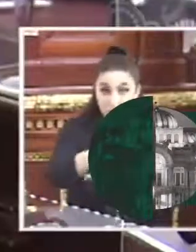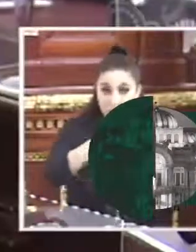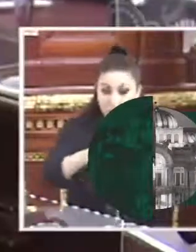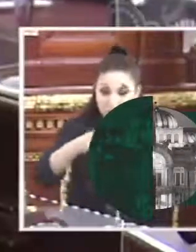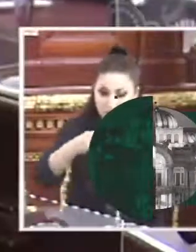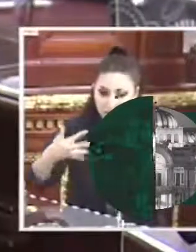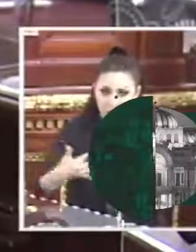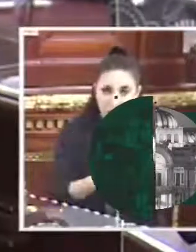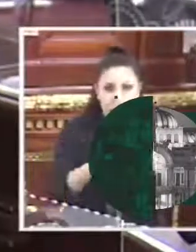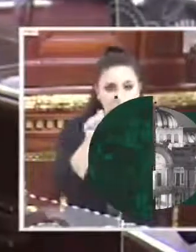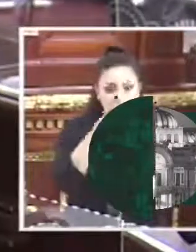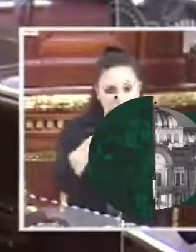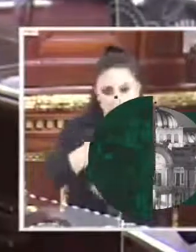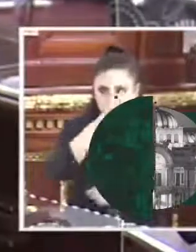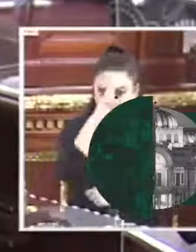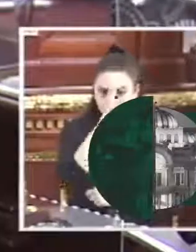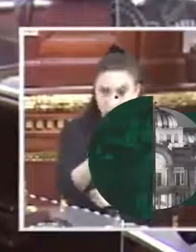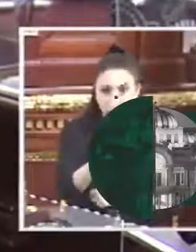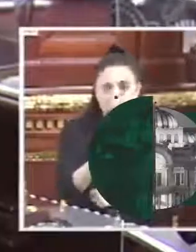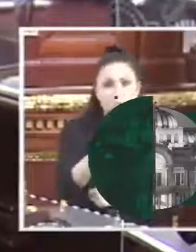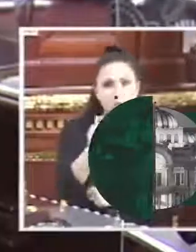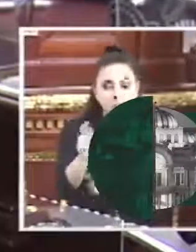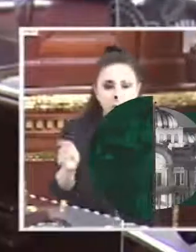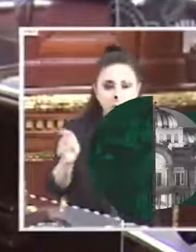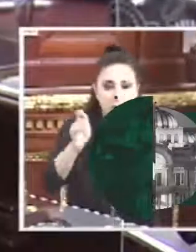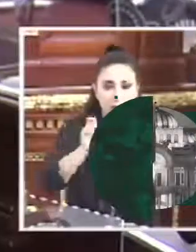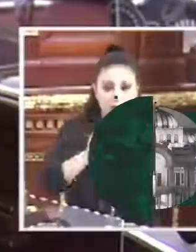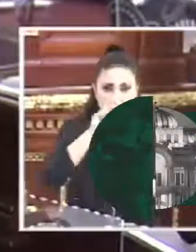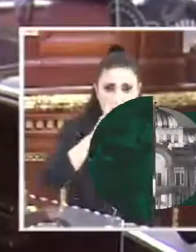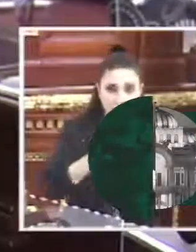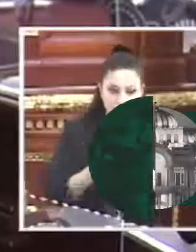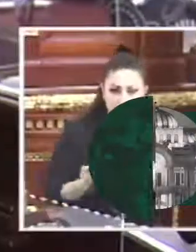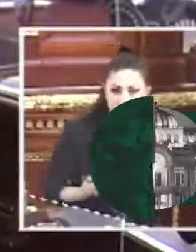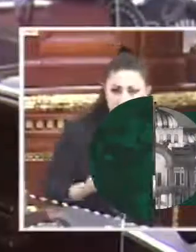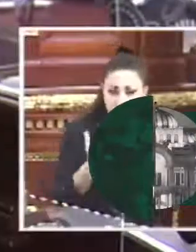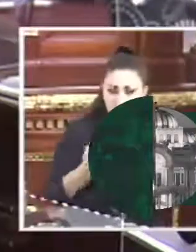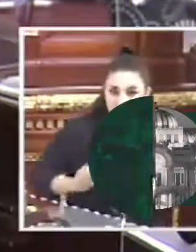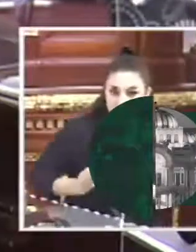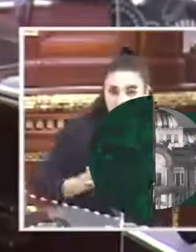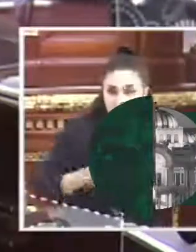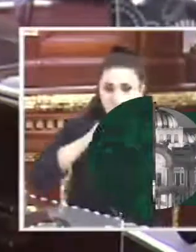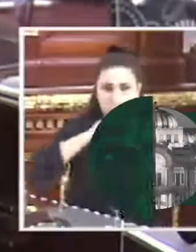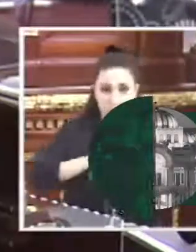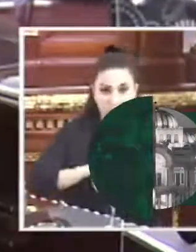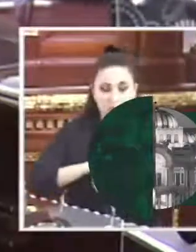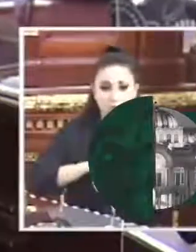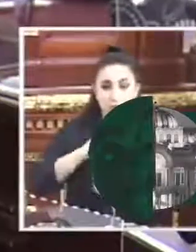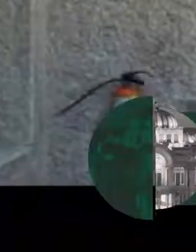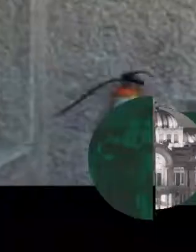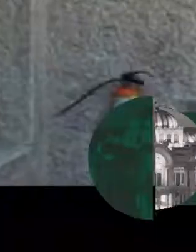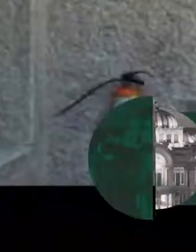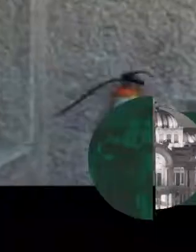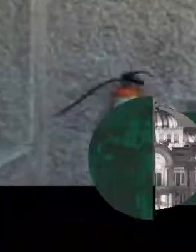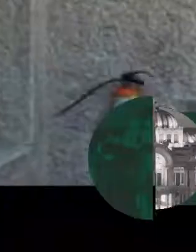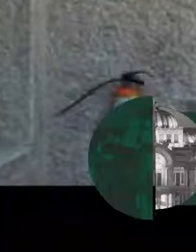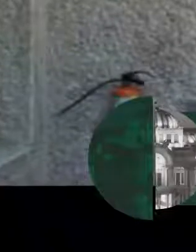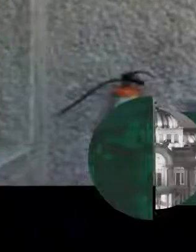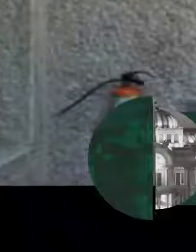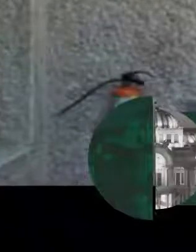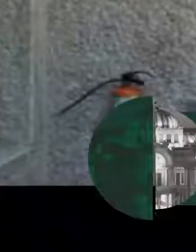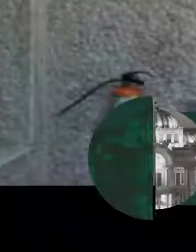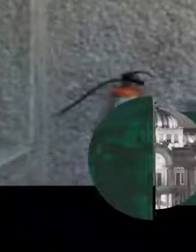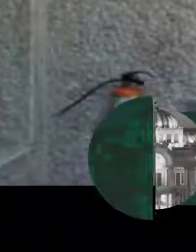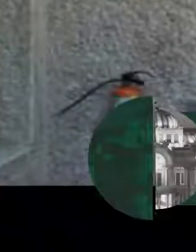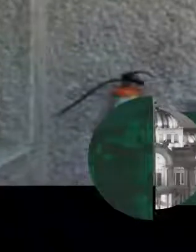que solicitó la revisión de la designación del ciudadano Calvario Guzmán Francisco como titular del órgano interno de control del